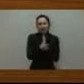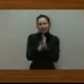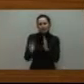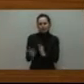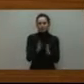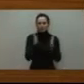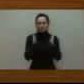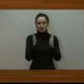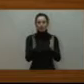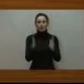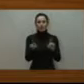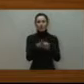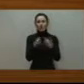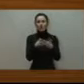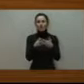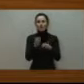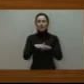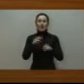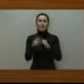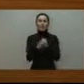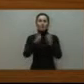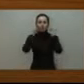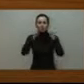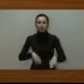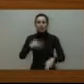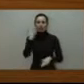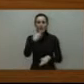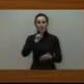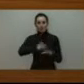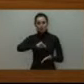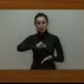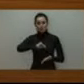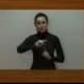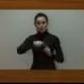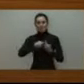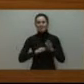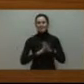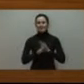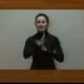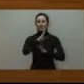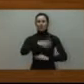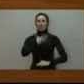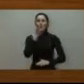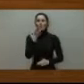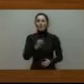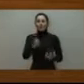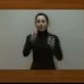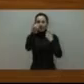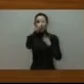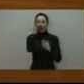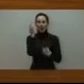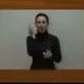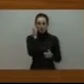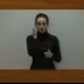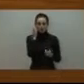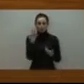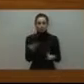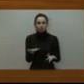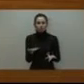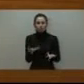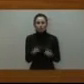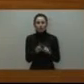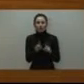lucha contra el abandono escolar temprano y ayuda al desarrollo y a la capacitación de los alumnos ya desde la edad más